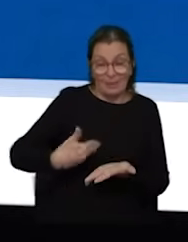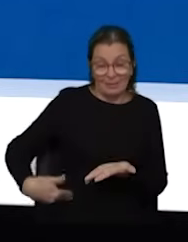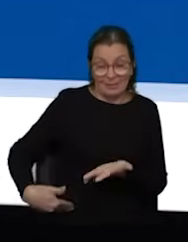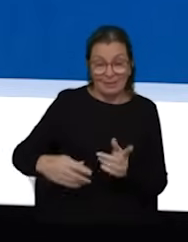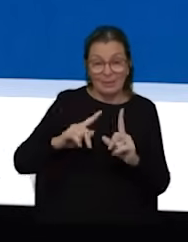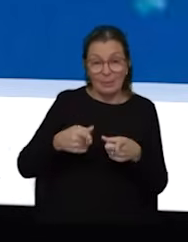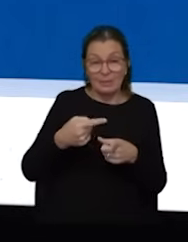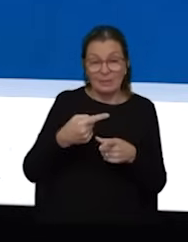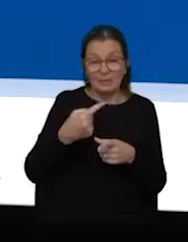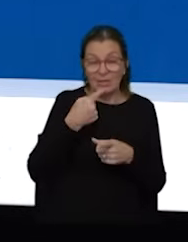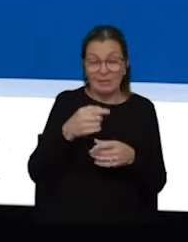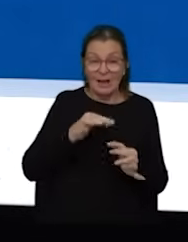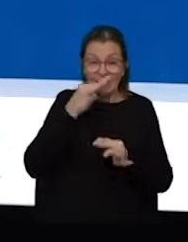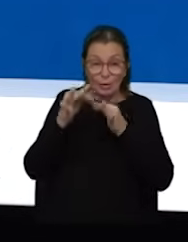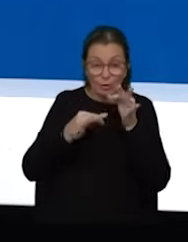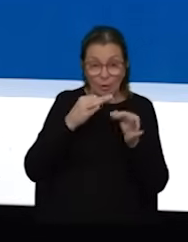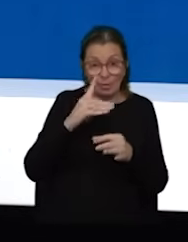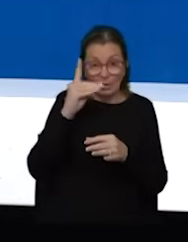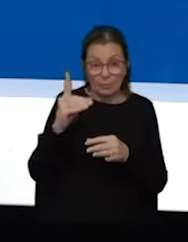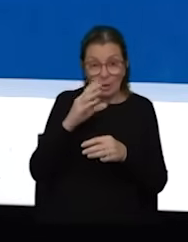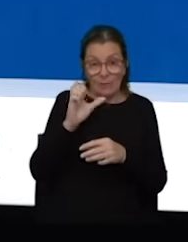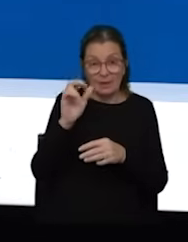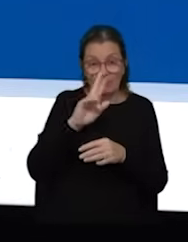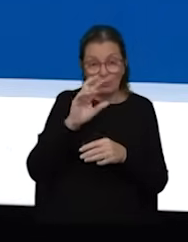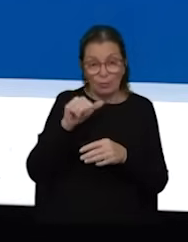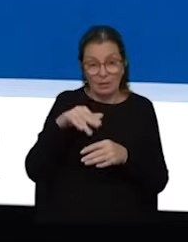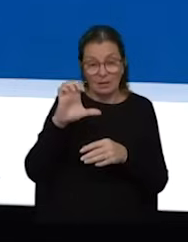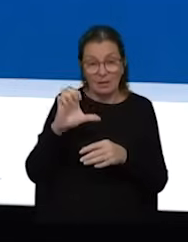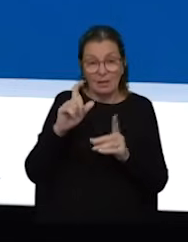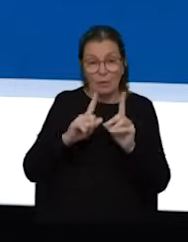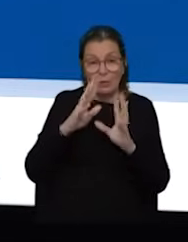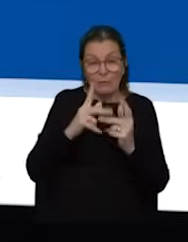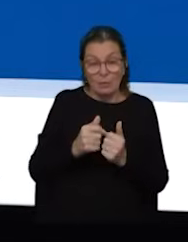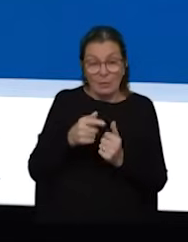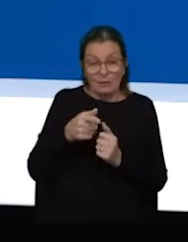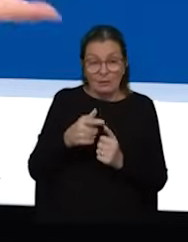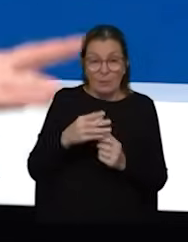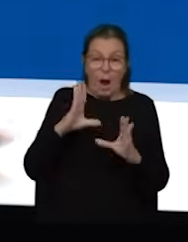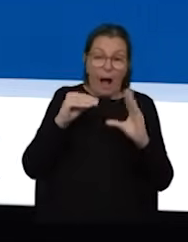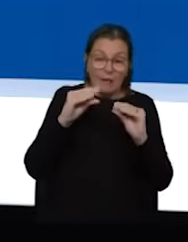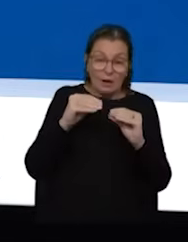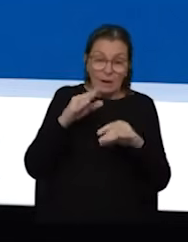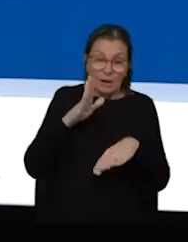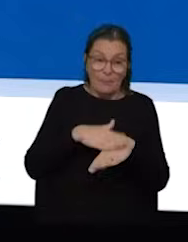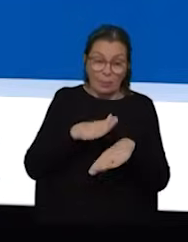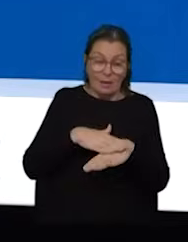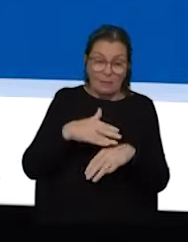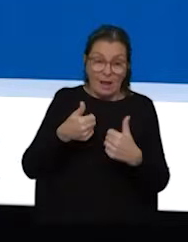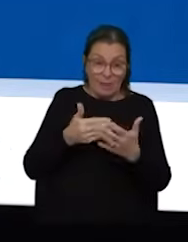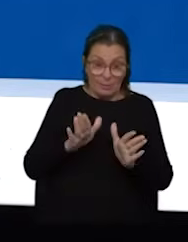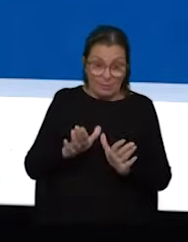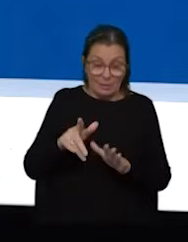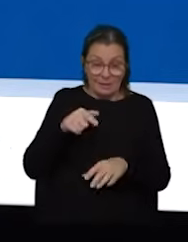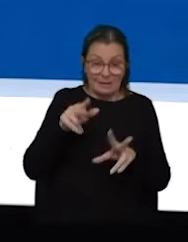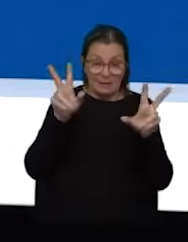dice yo escuchaba hoy las declaraciones del diputado perrone este que de alguna forma viene siendo un poco El Vocero de Cabildo en este